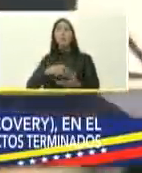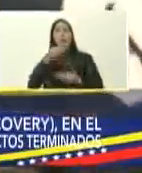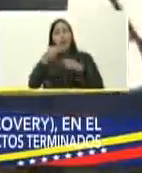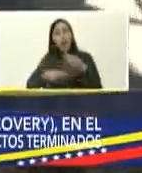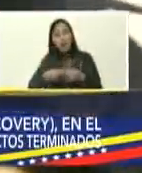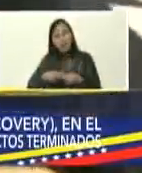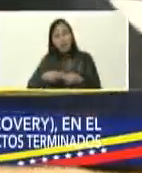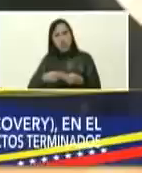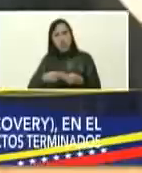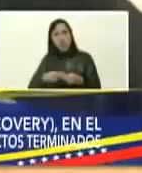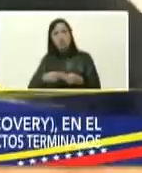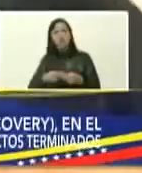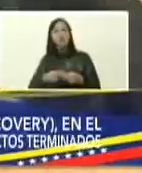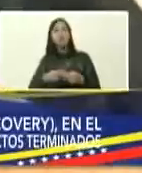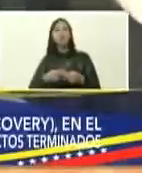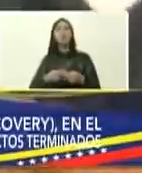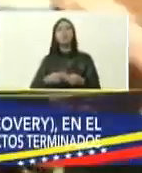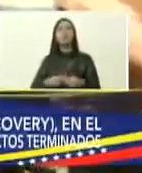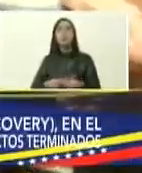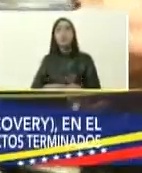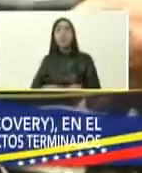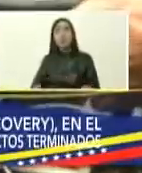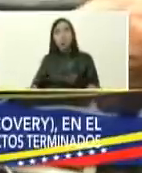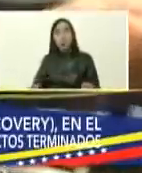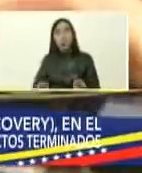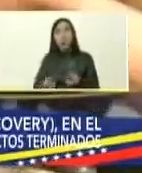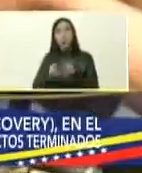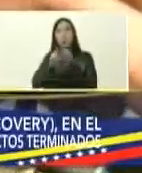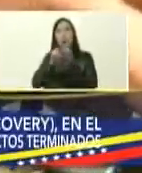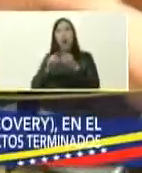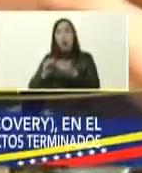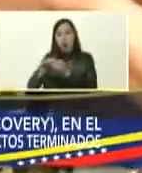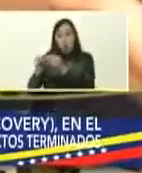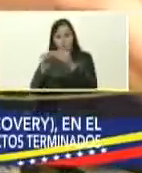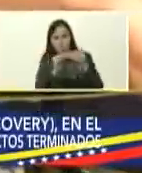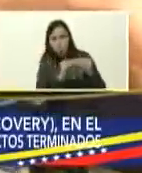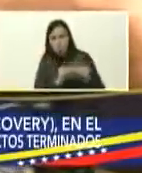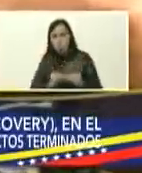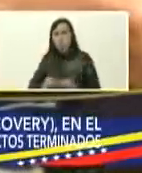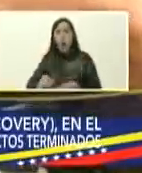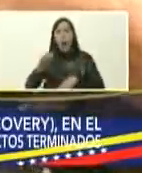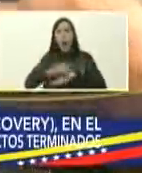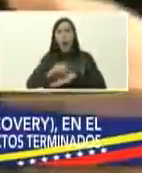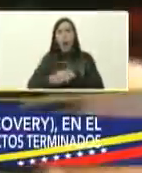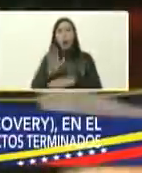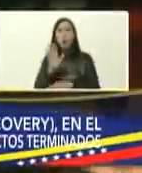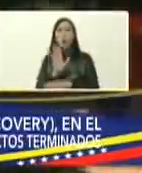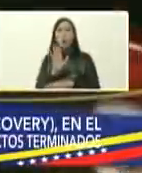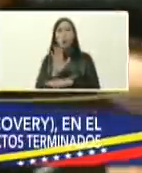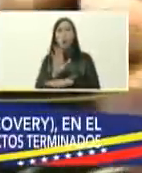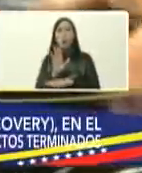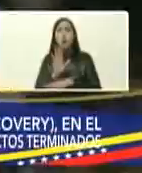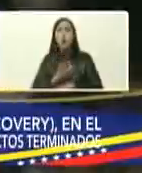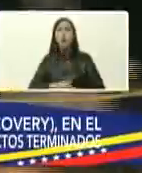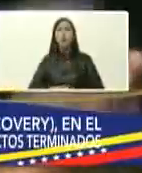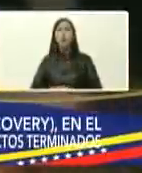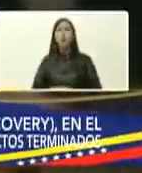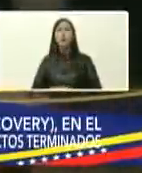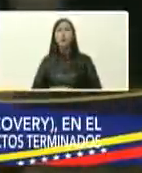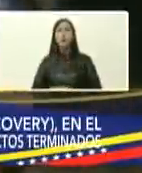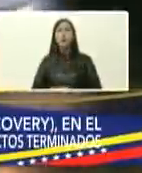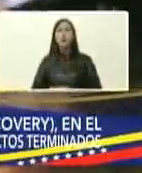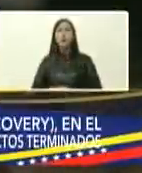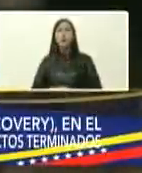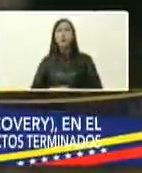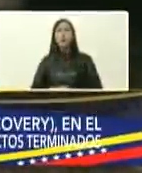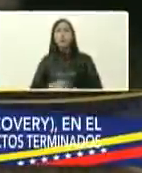montarnos, como que decir, en las grandes ligas de lo que es la fabricación de las botas de seguridad, y los cuales nos puso nuestro